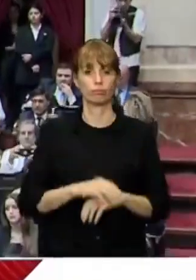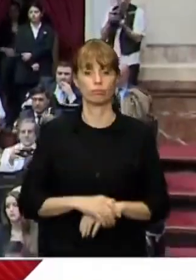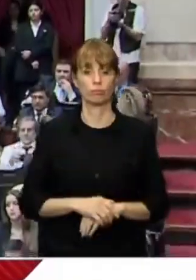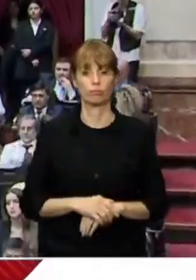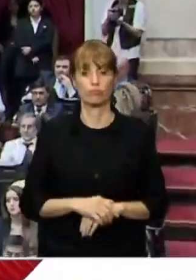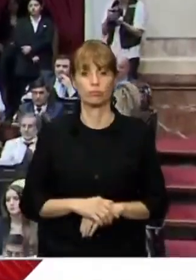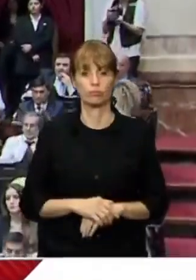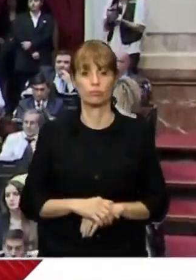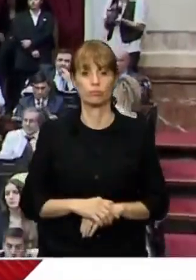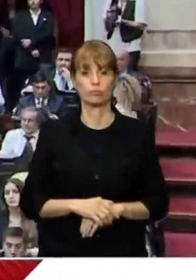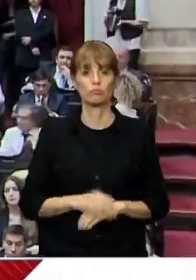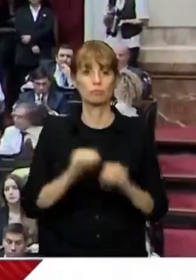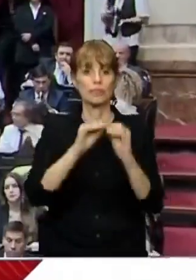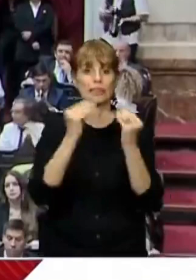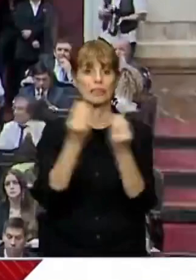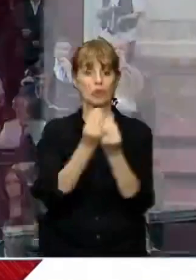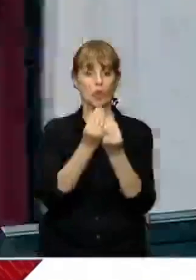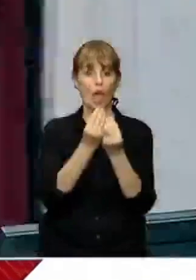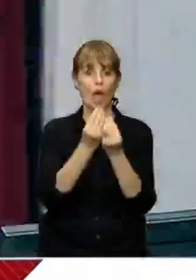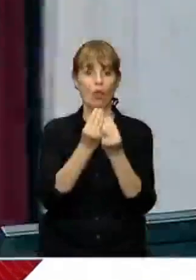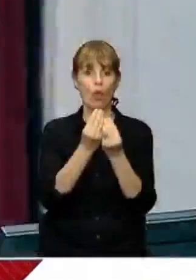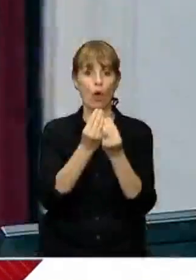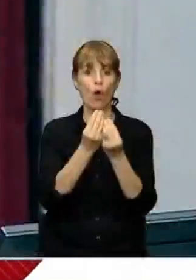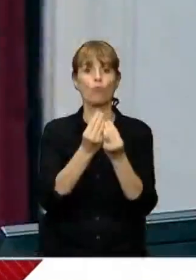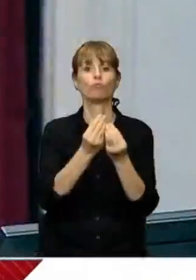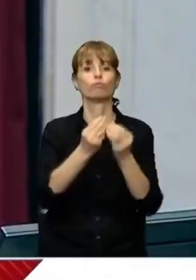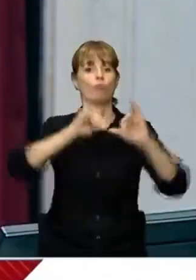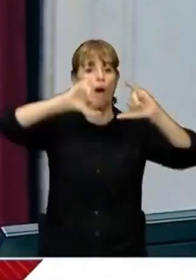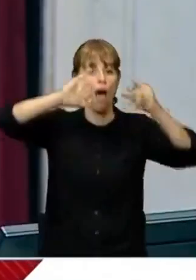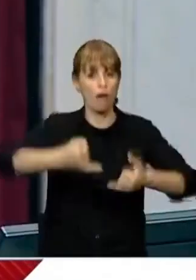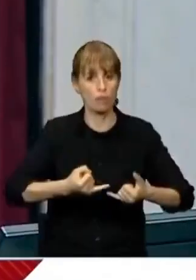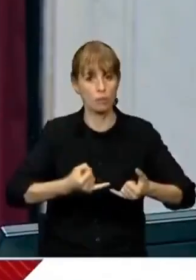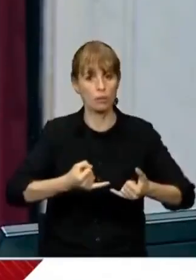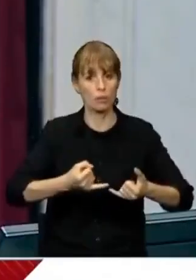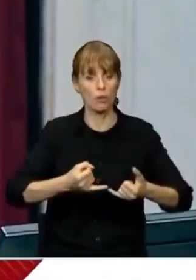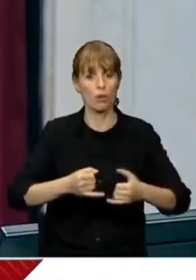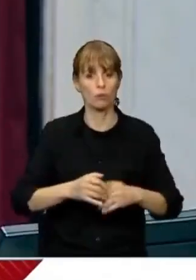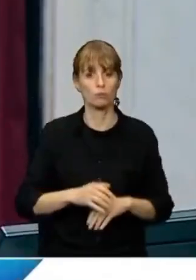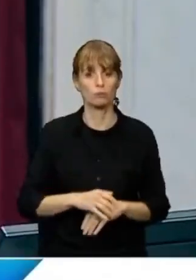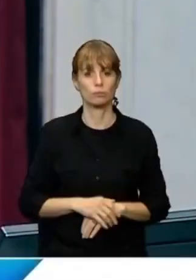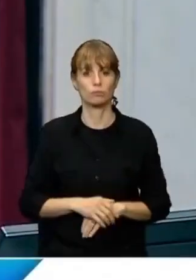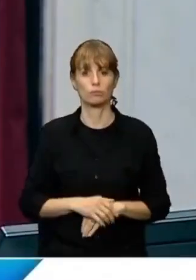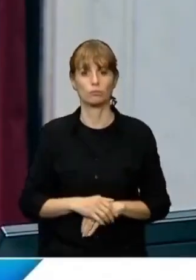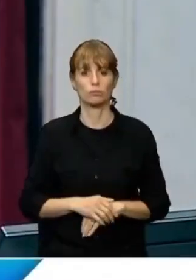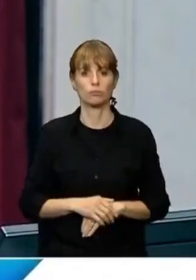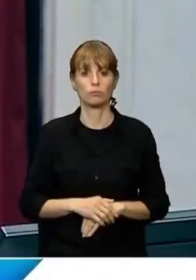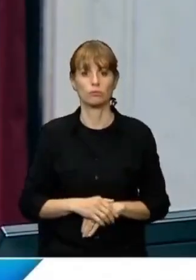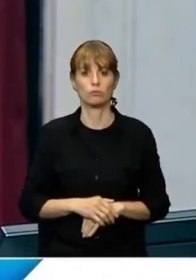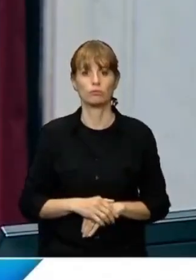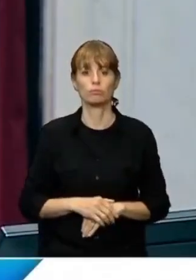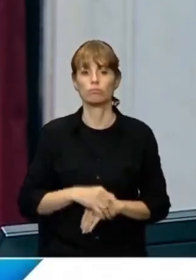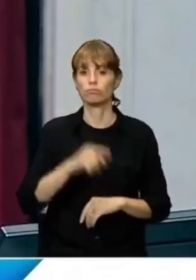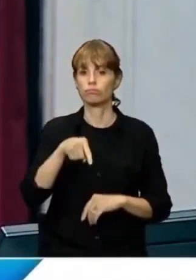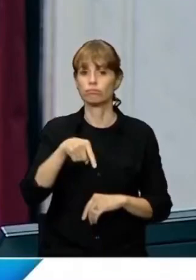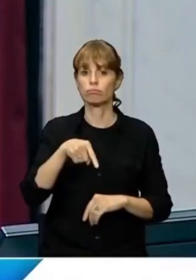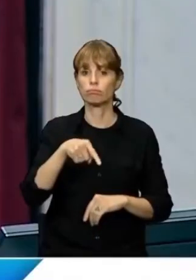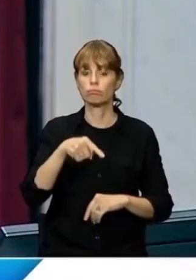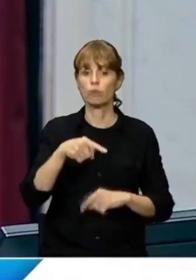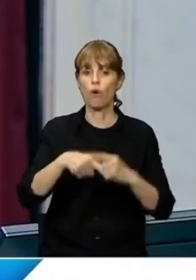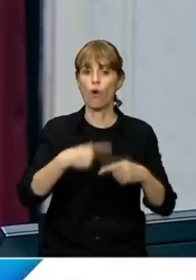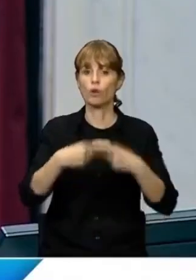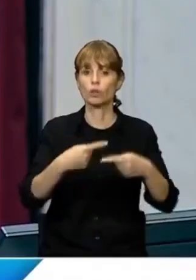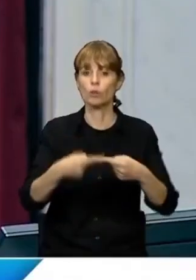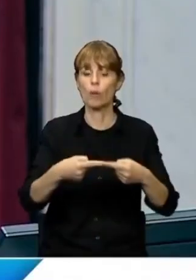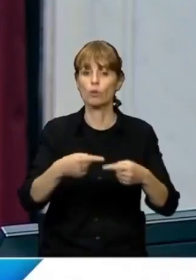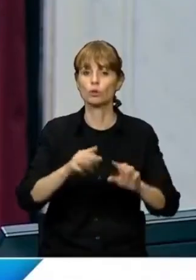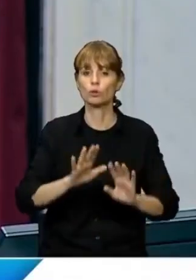son, resultado, son los 106 negativos, ¿no? Afirmativo. Estamos hablando del bloque del kirchnerismo. Sí. A continuación, sí.